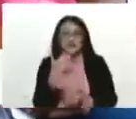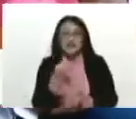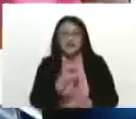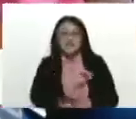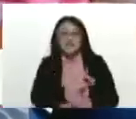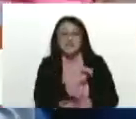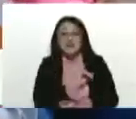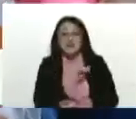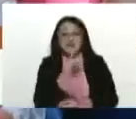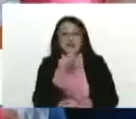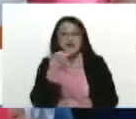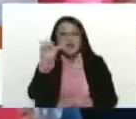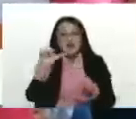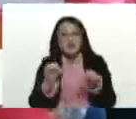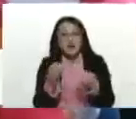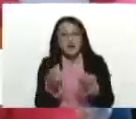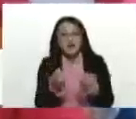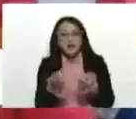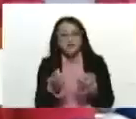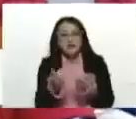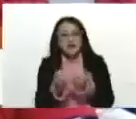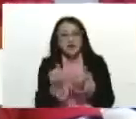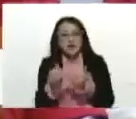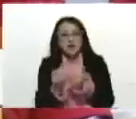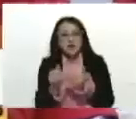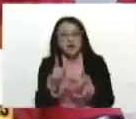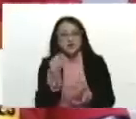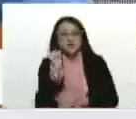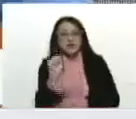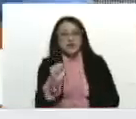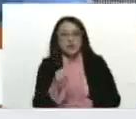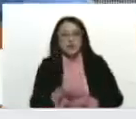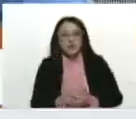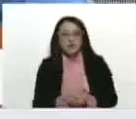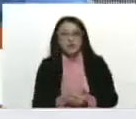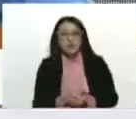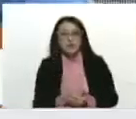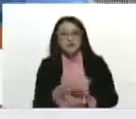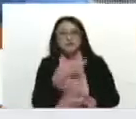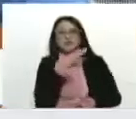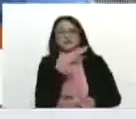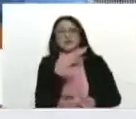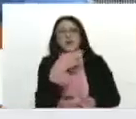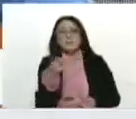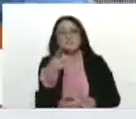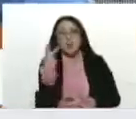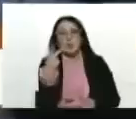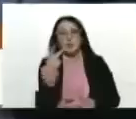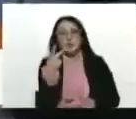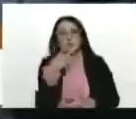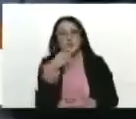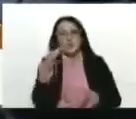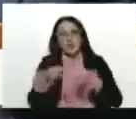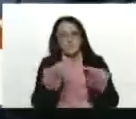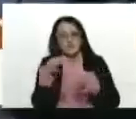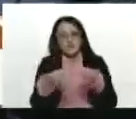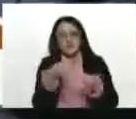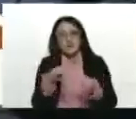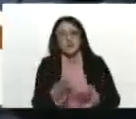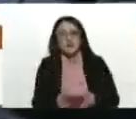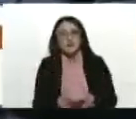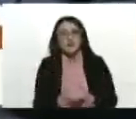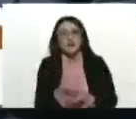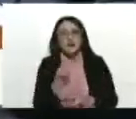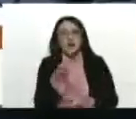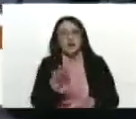les habla de dolarizar la economía venezolana es un traidor es un suicidio político Ya lo vamos a explicar y